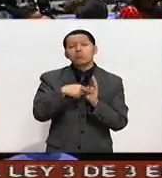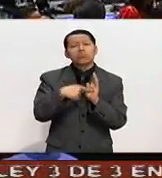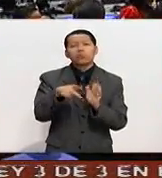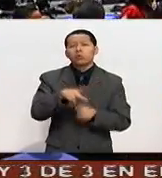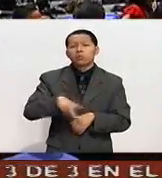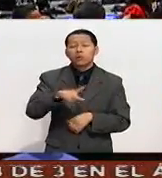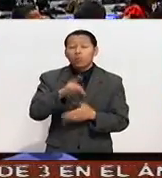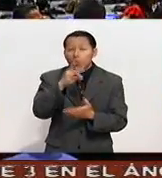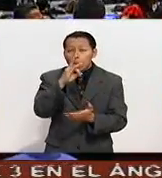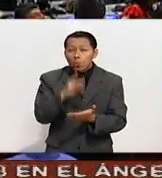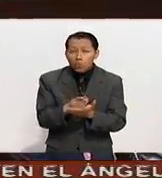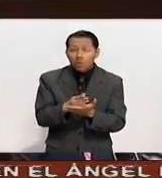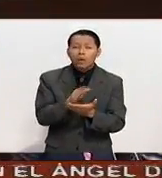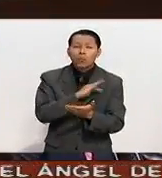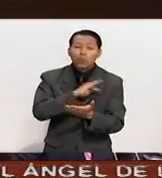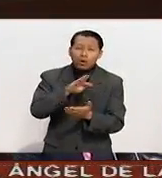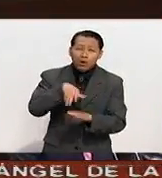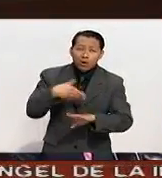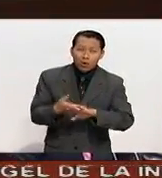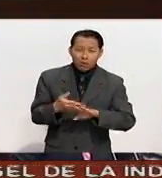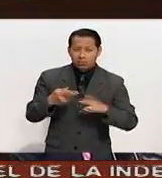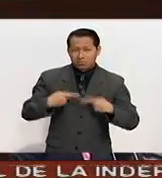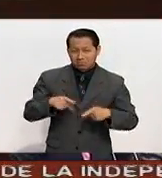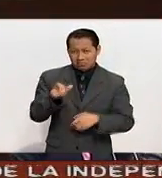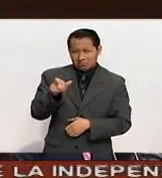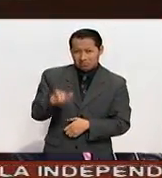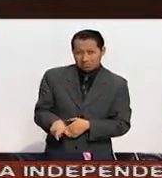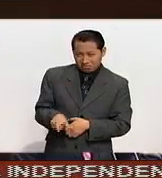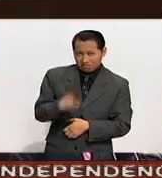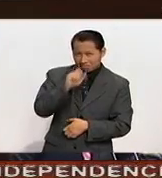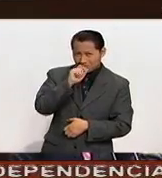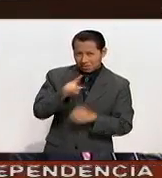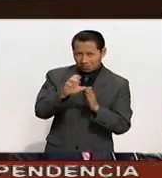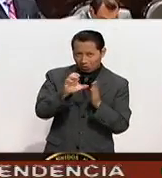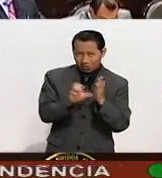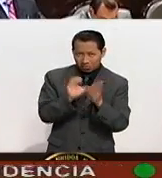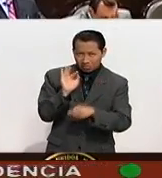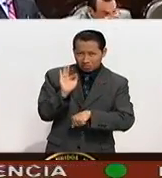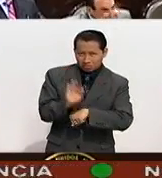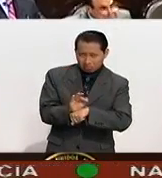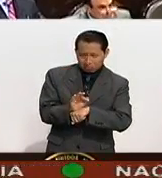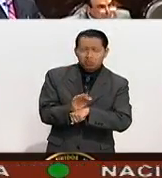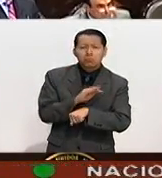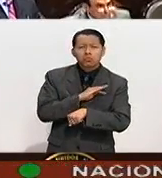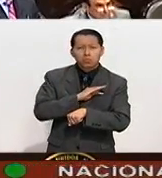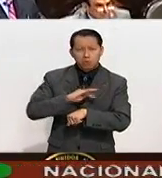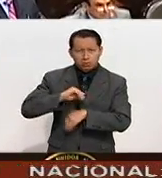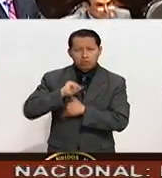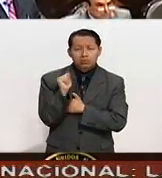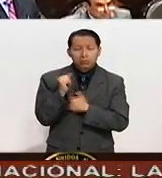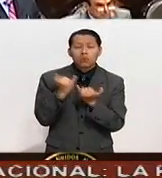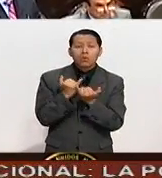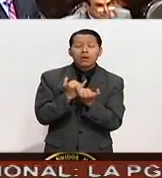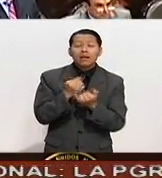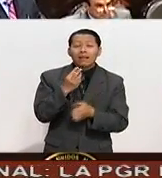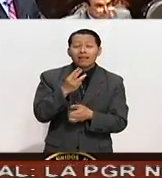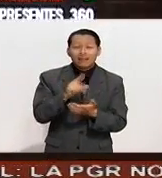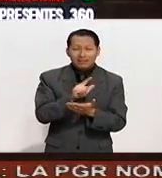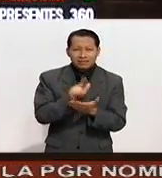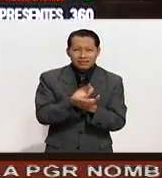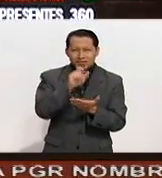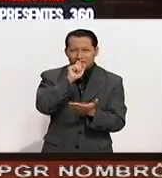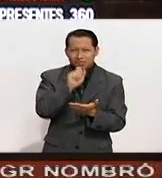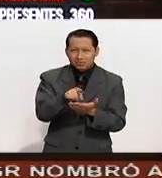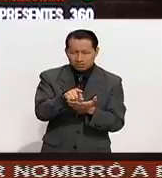vida privada o los datos personales protegidos por la Constitución. Informarles que estas 3 leyes, a propuesta de la mesa